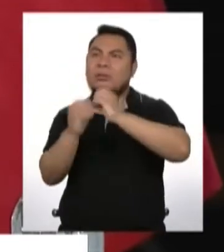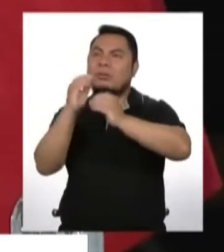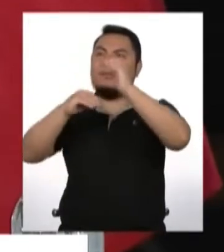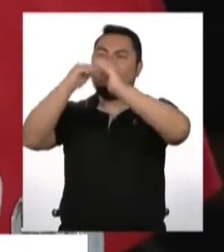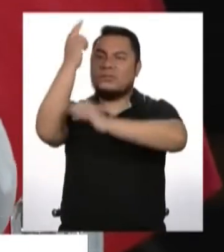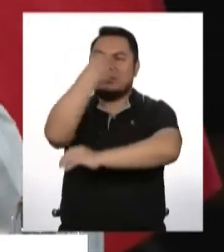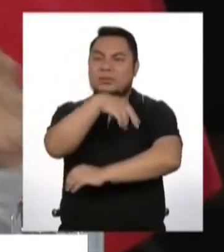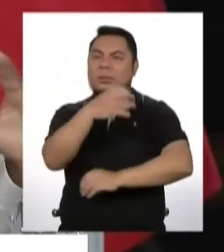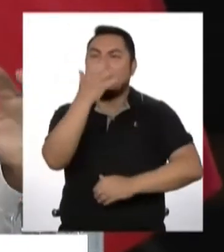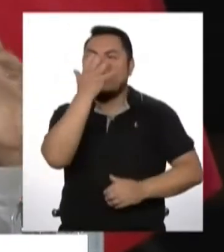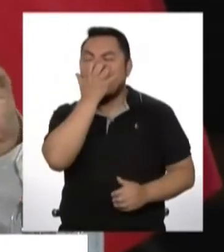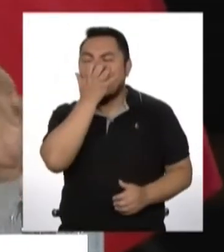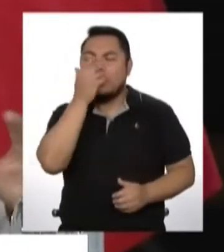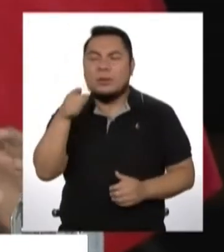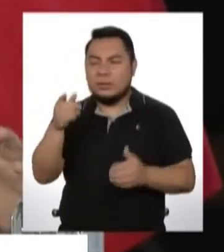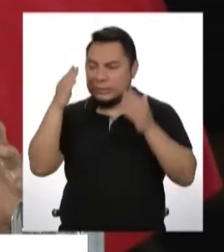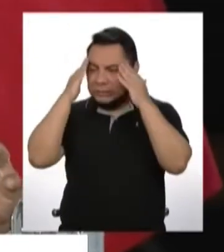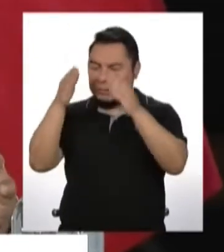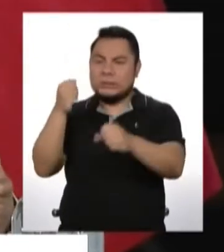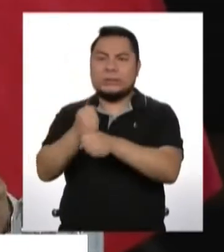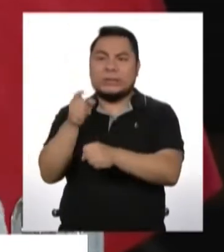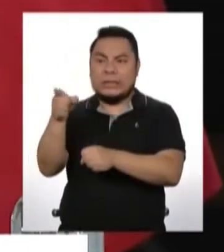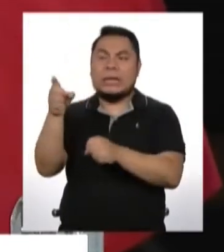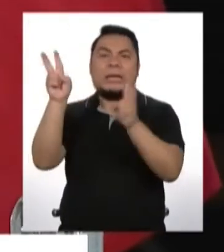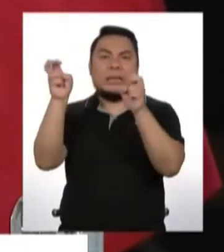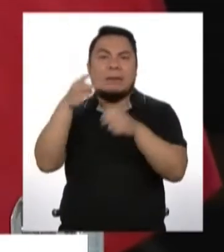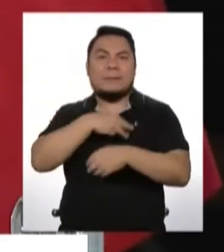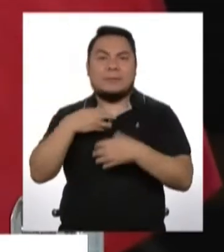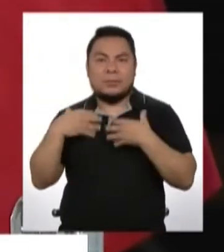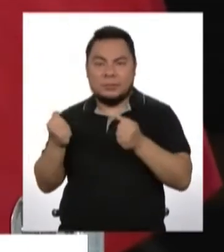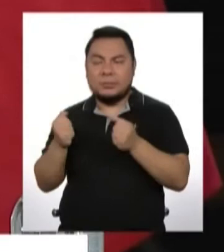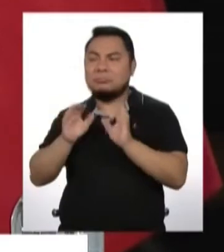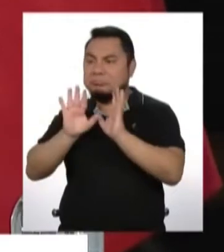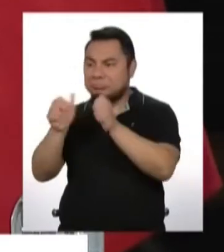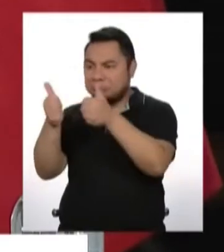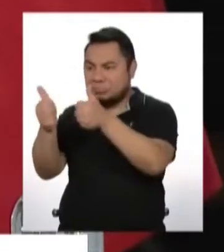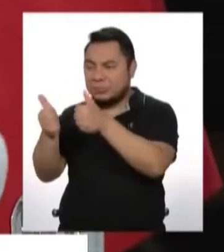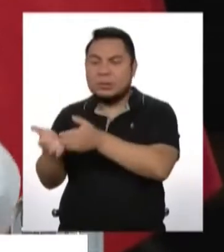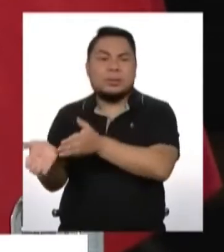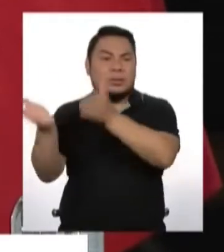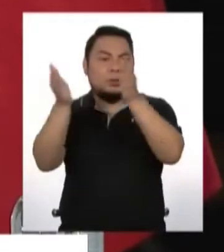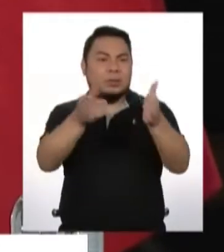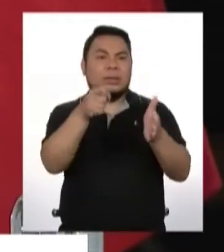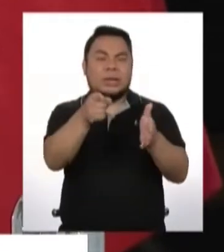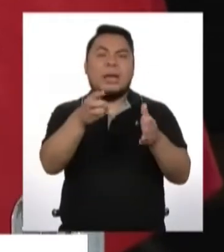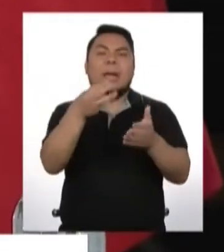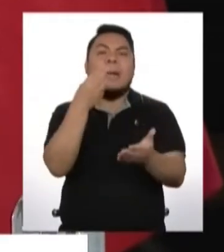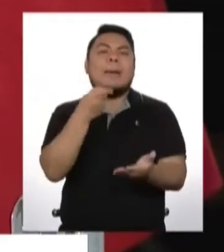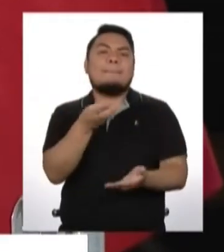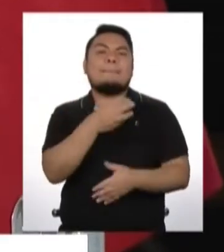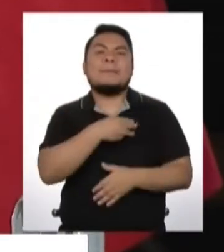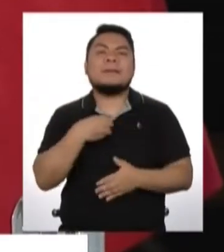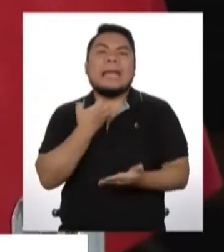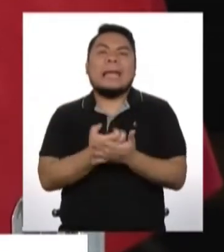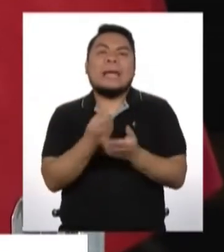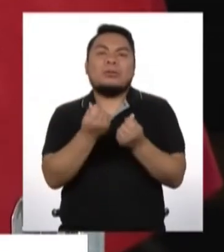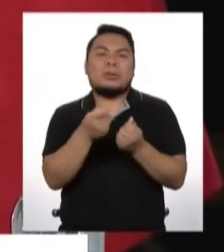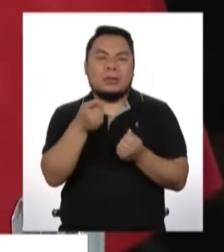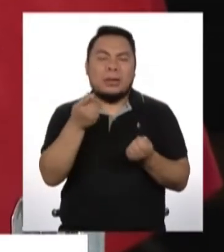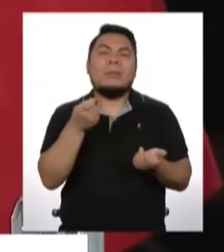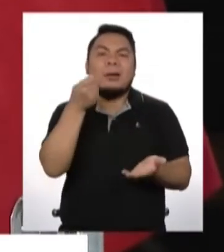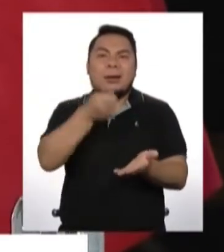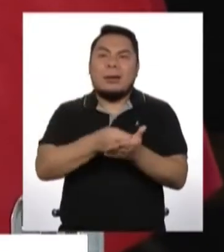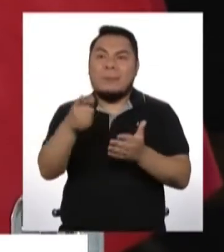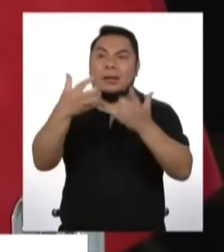cuidados intensivos. Perfecto, es el tema de salud. El tema de la economía, que es tan importante para que el sistema siga